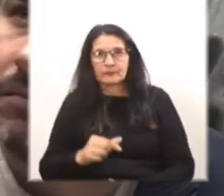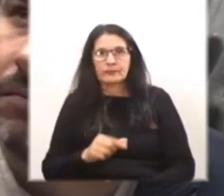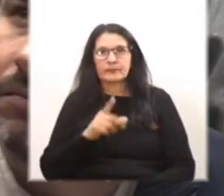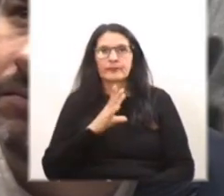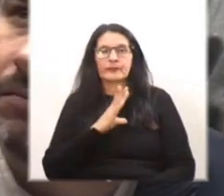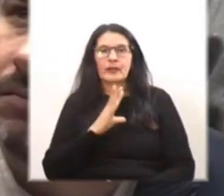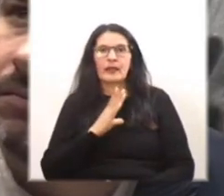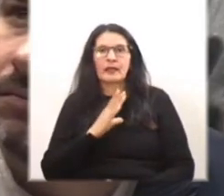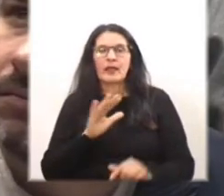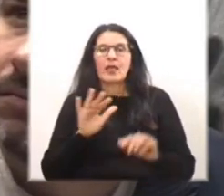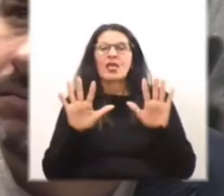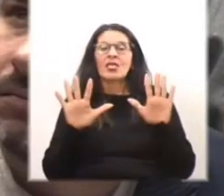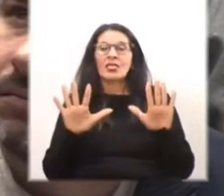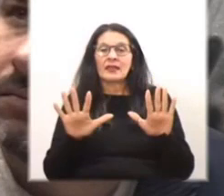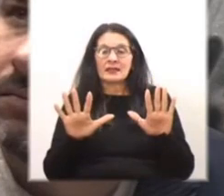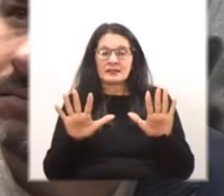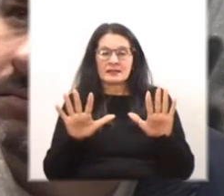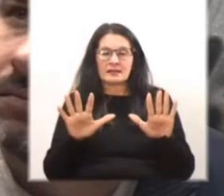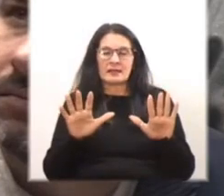hay 10 ediles.